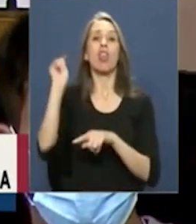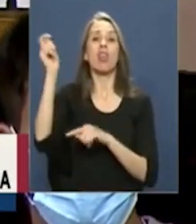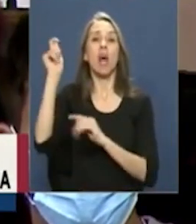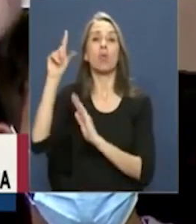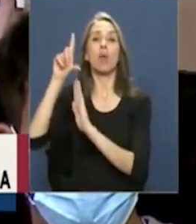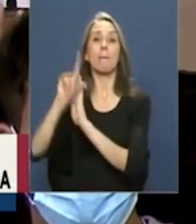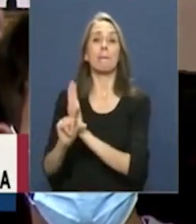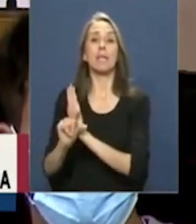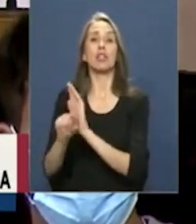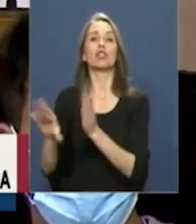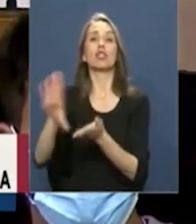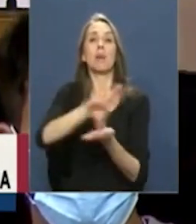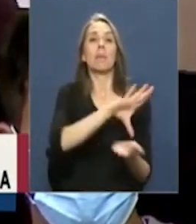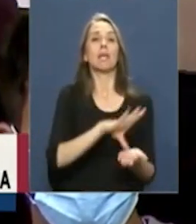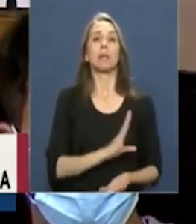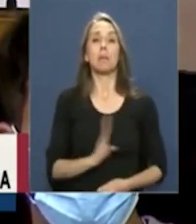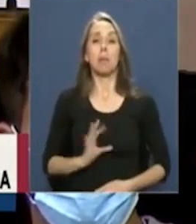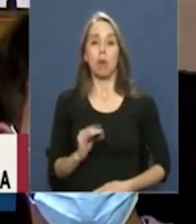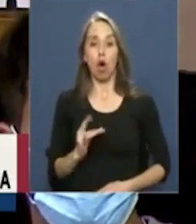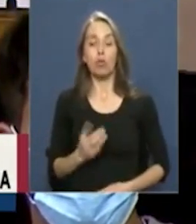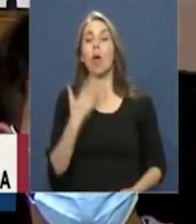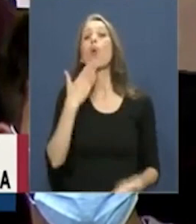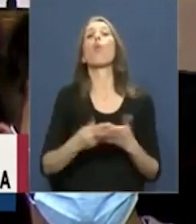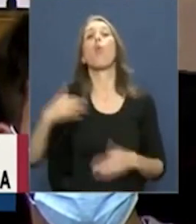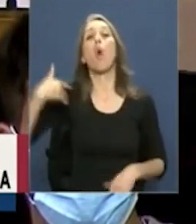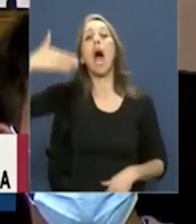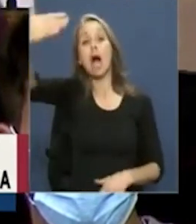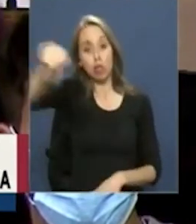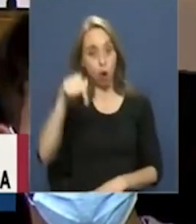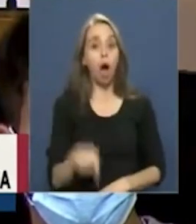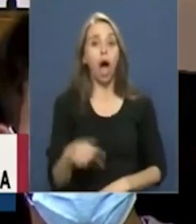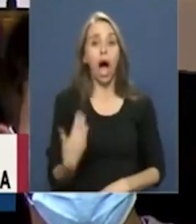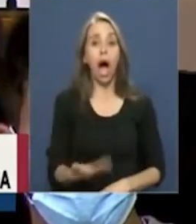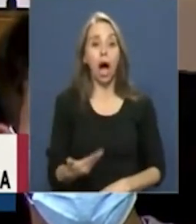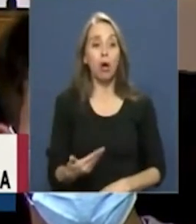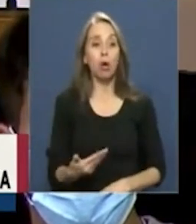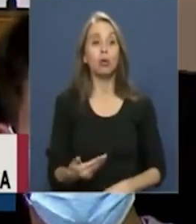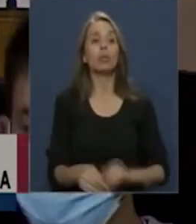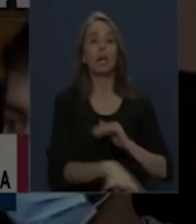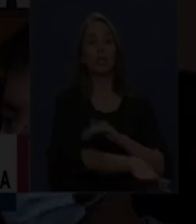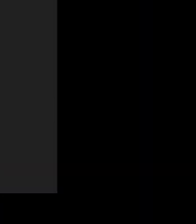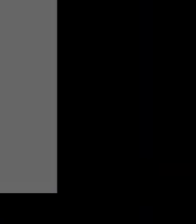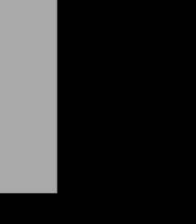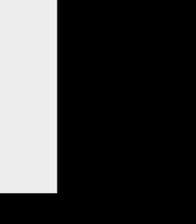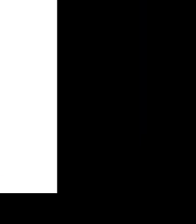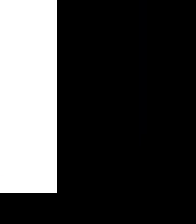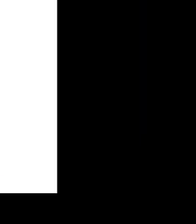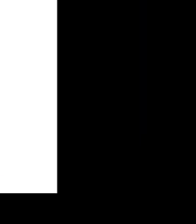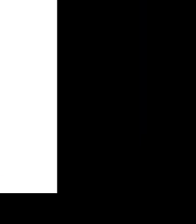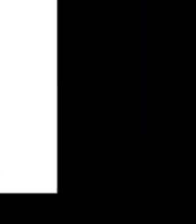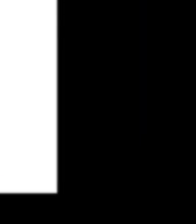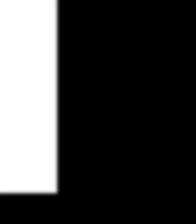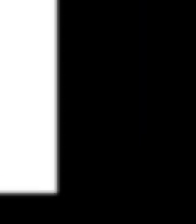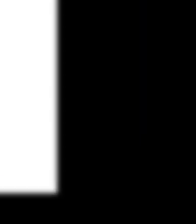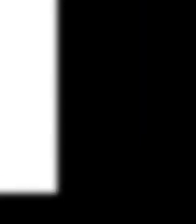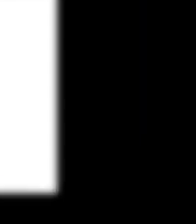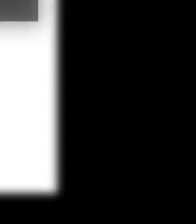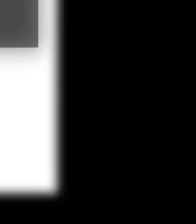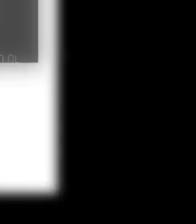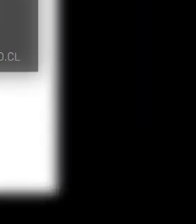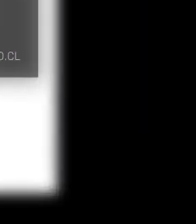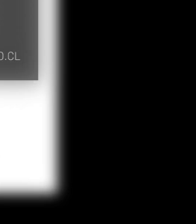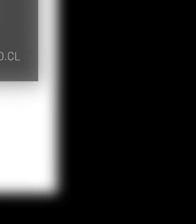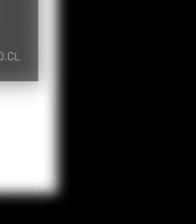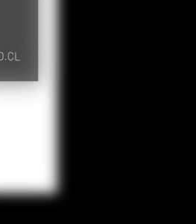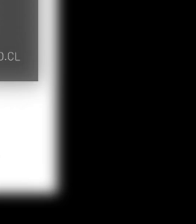OECD. ¿Cuándo, si no ahora, es el momento de activar esos recursos? Renta básica de emergencia, suspensión de créditos